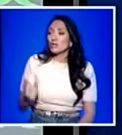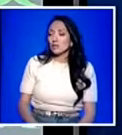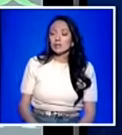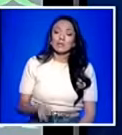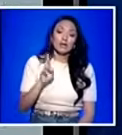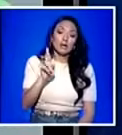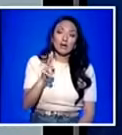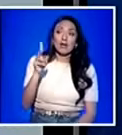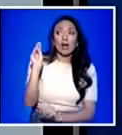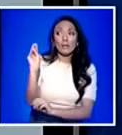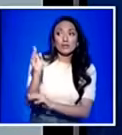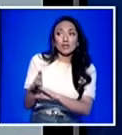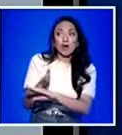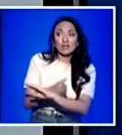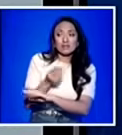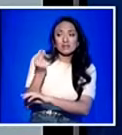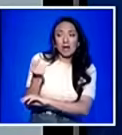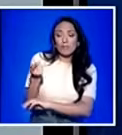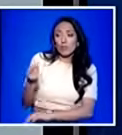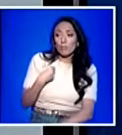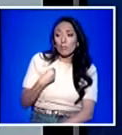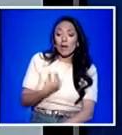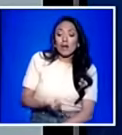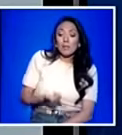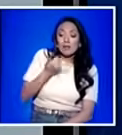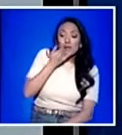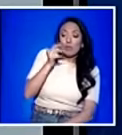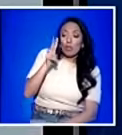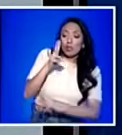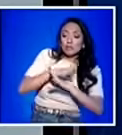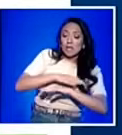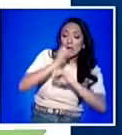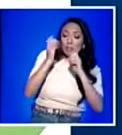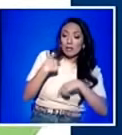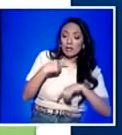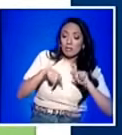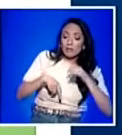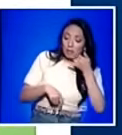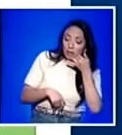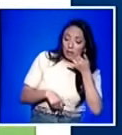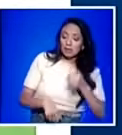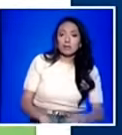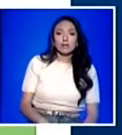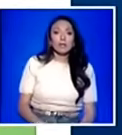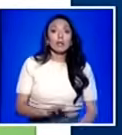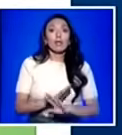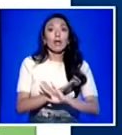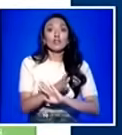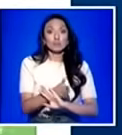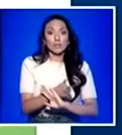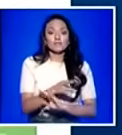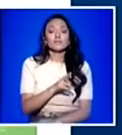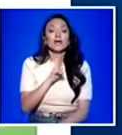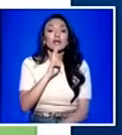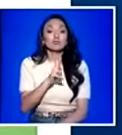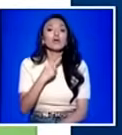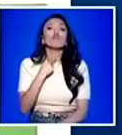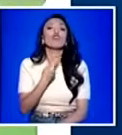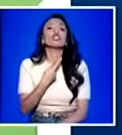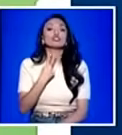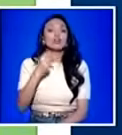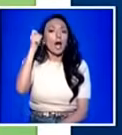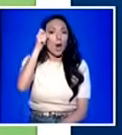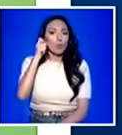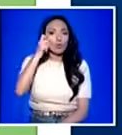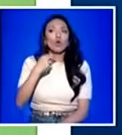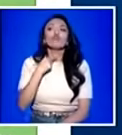tu pana te avise más. Ese man me llamó a las 2 a.m. Luego, Giancarlo WhatsApp 2021 grabó varias notas de